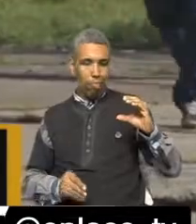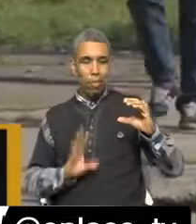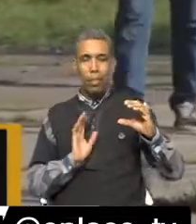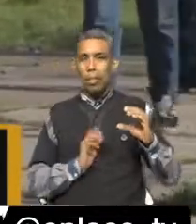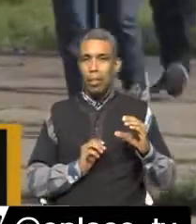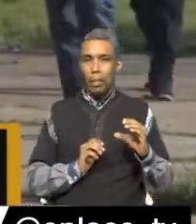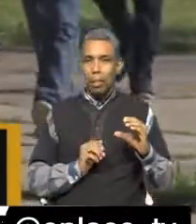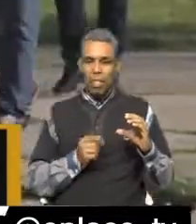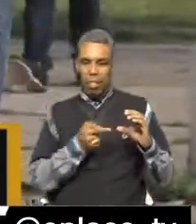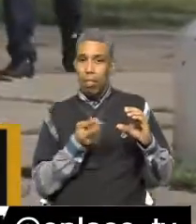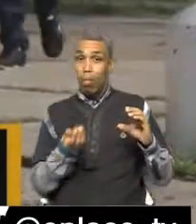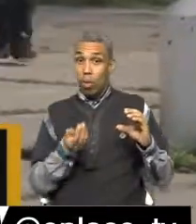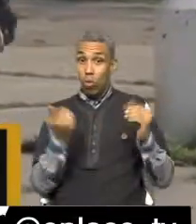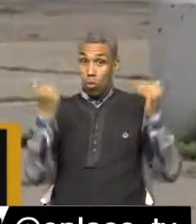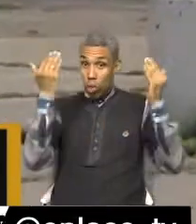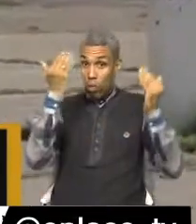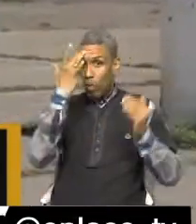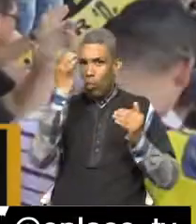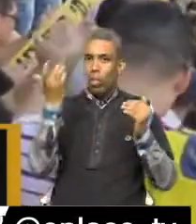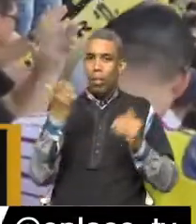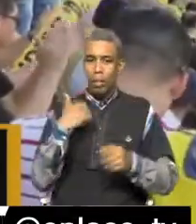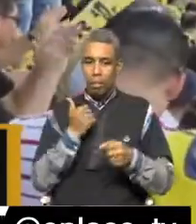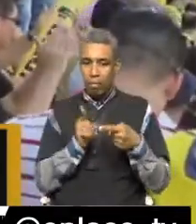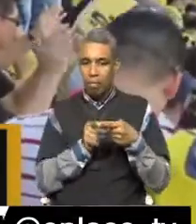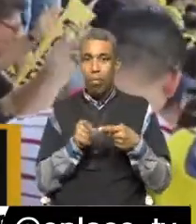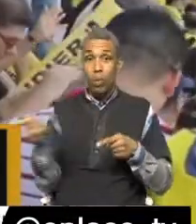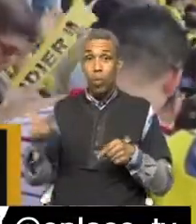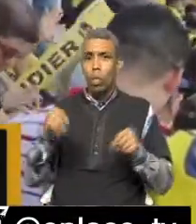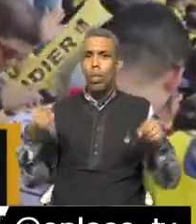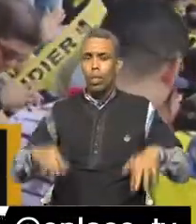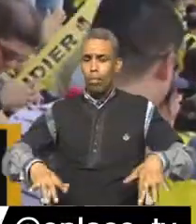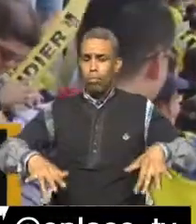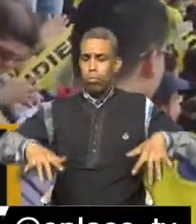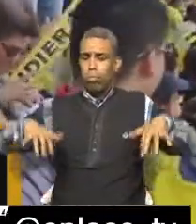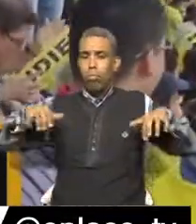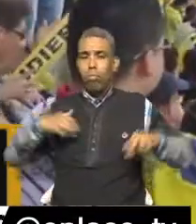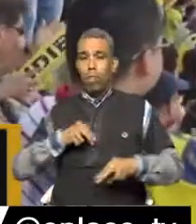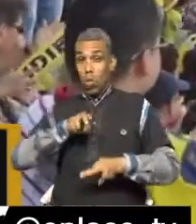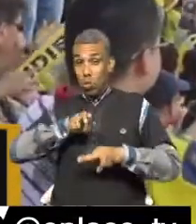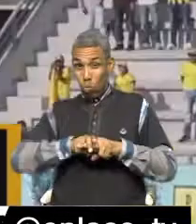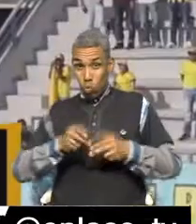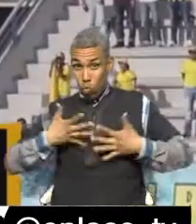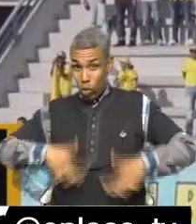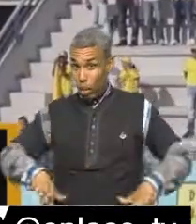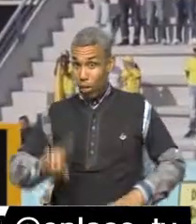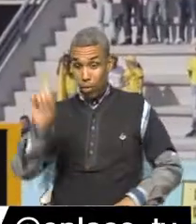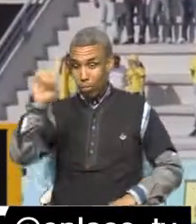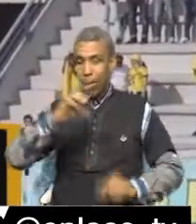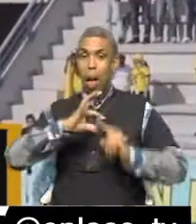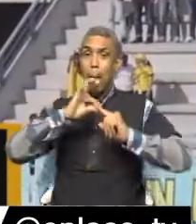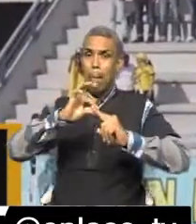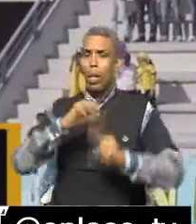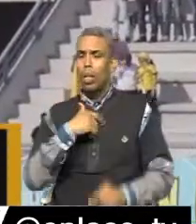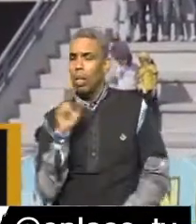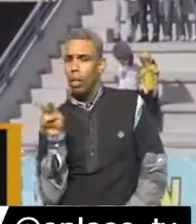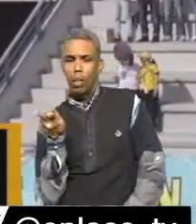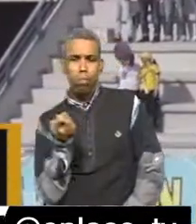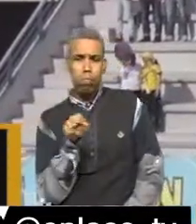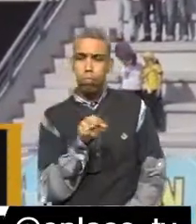es una ubicación preferencial en el estadio, no va a tener ninguna clase